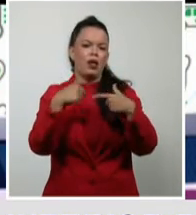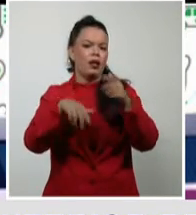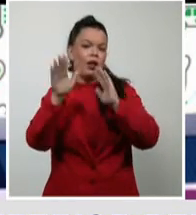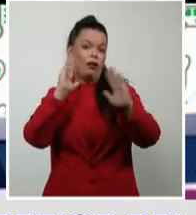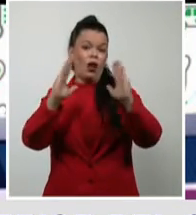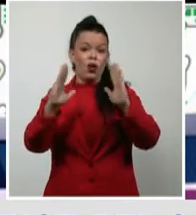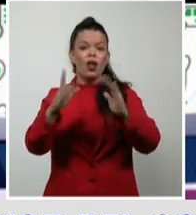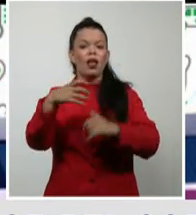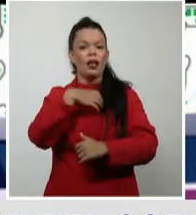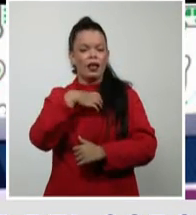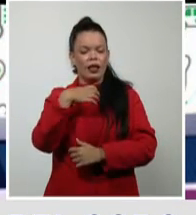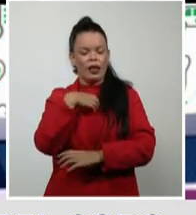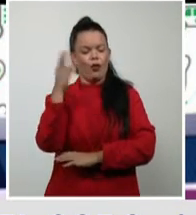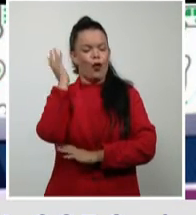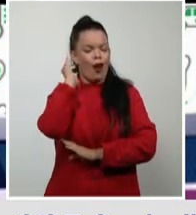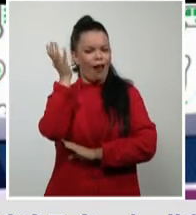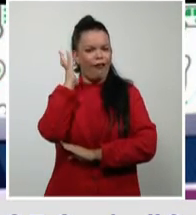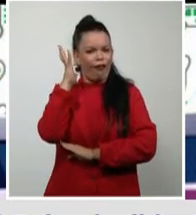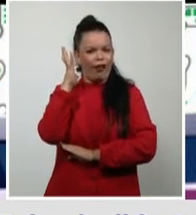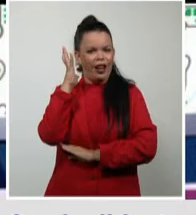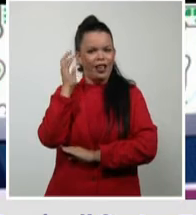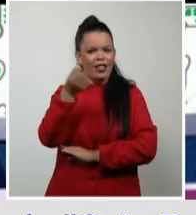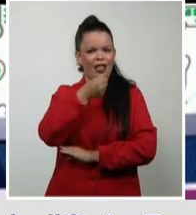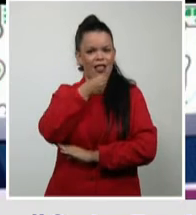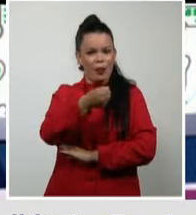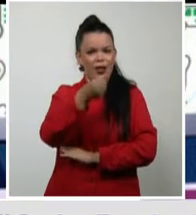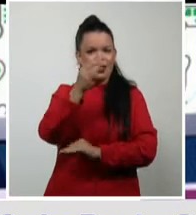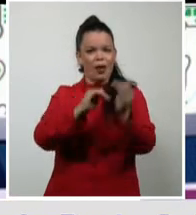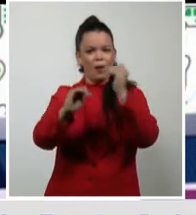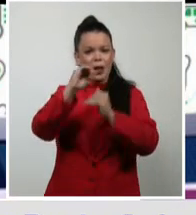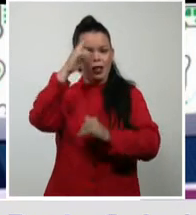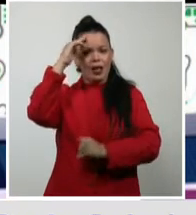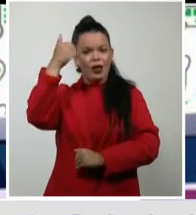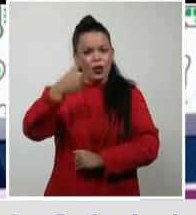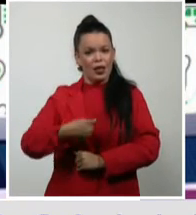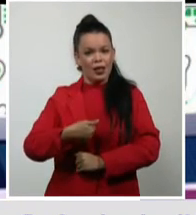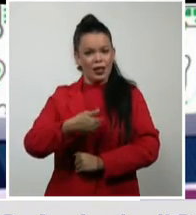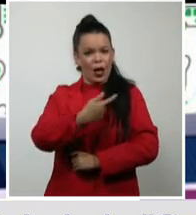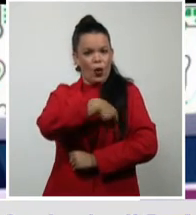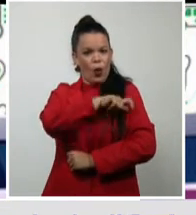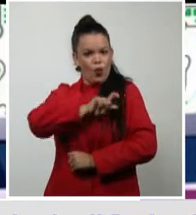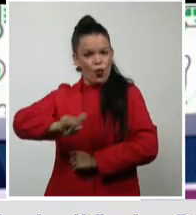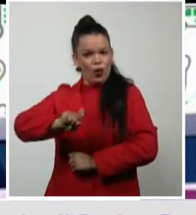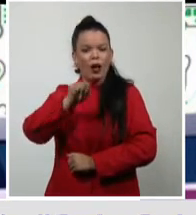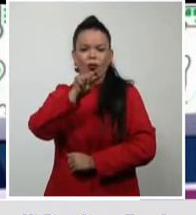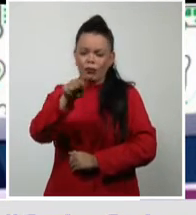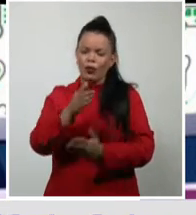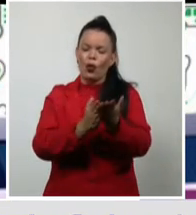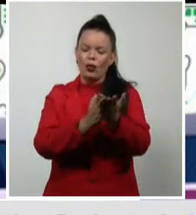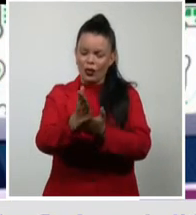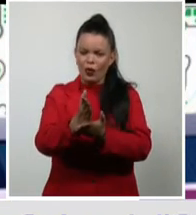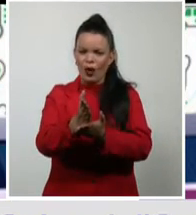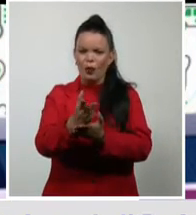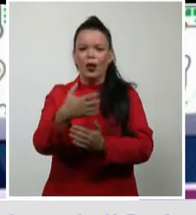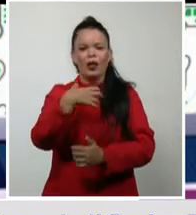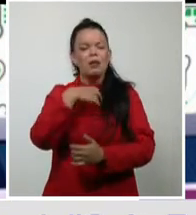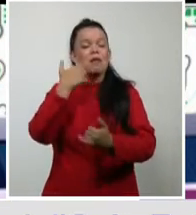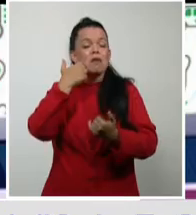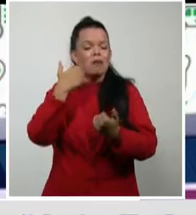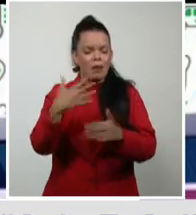de la conferencia de prensa del Ministerio de Salud Pública, pero usted continúe con esta transmisión especial porque tenemos aún muchas